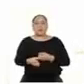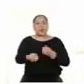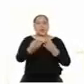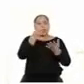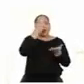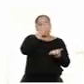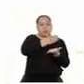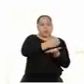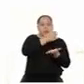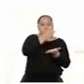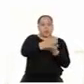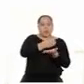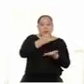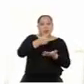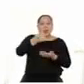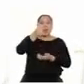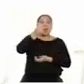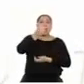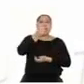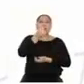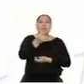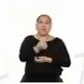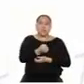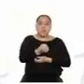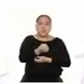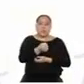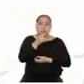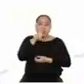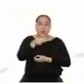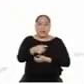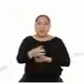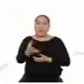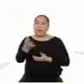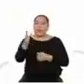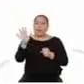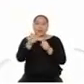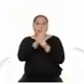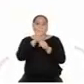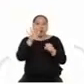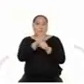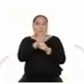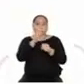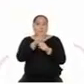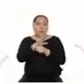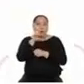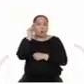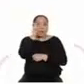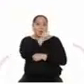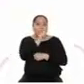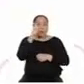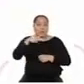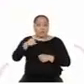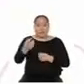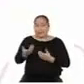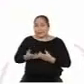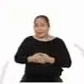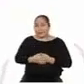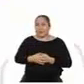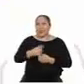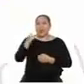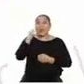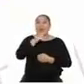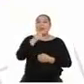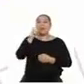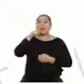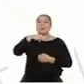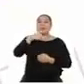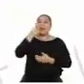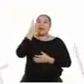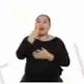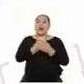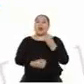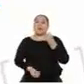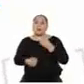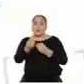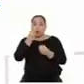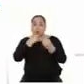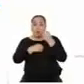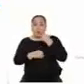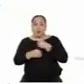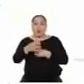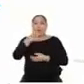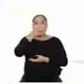diariamente Para completar exactamente la cantidad de proteínas y carbohidratos que requiere? Debe consumir ambos alimentos,